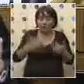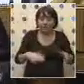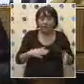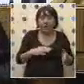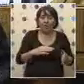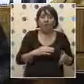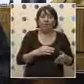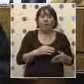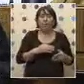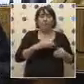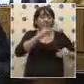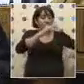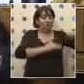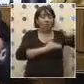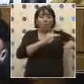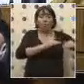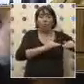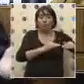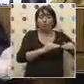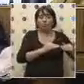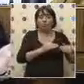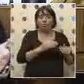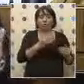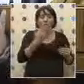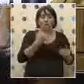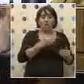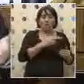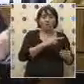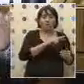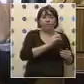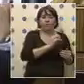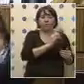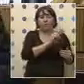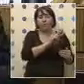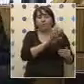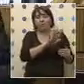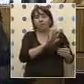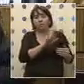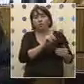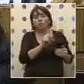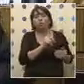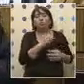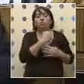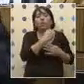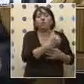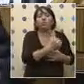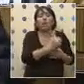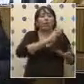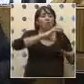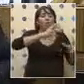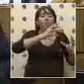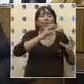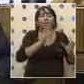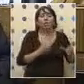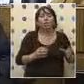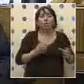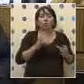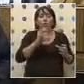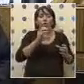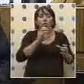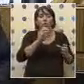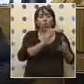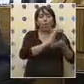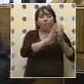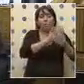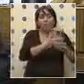que es que ese impuesto que se paga de 20 a 25, de primera categoría, no les sirve para el global complementario. Y hay una pequeña agotación